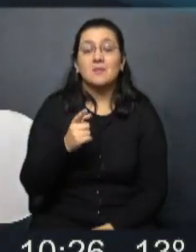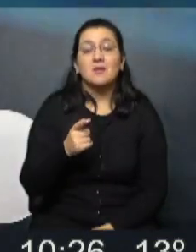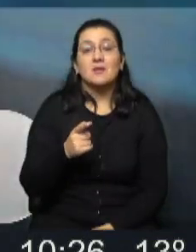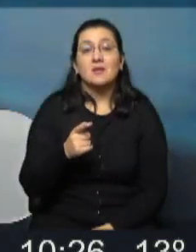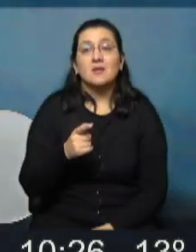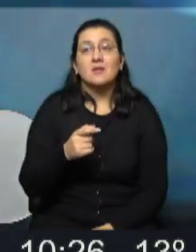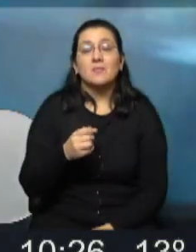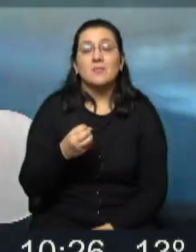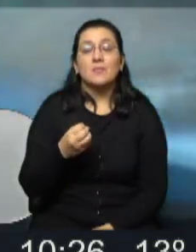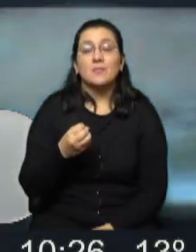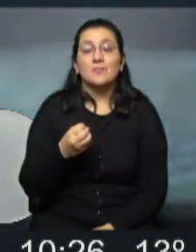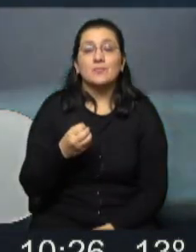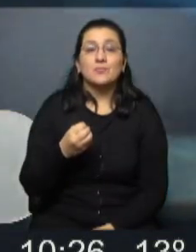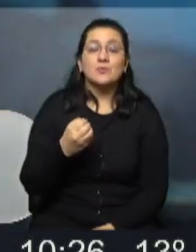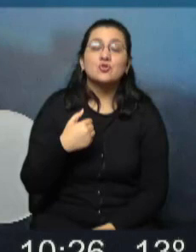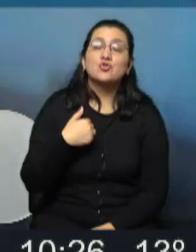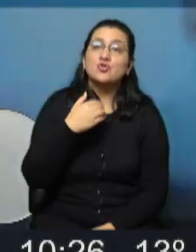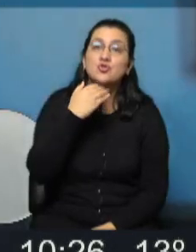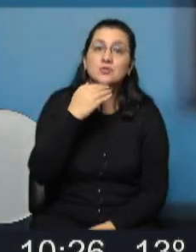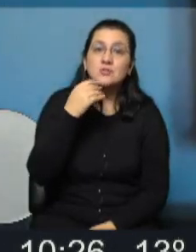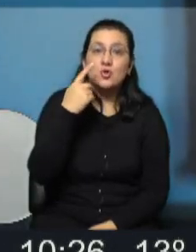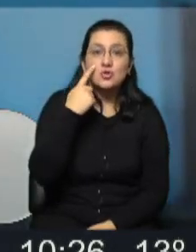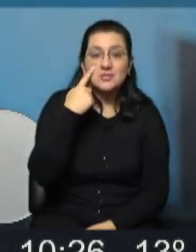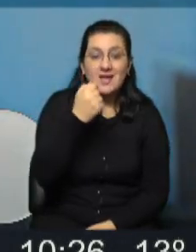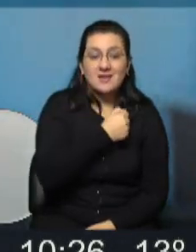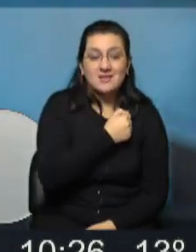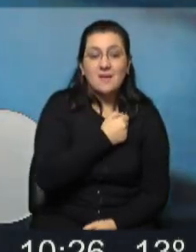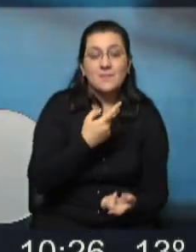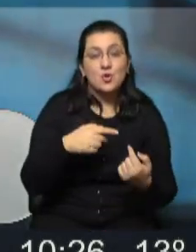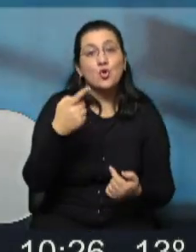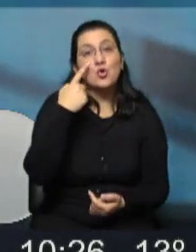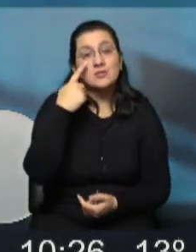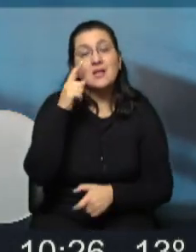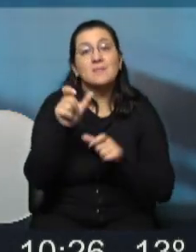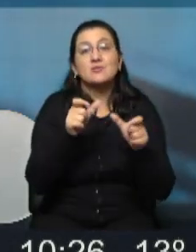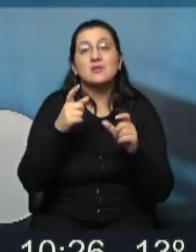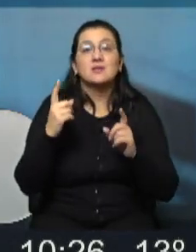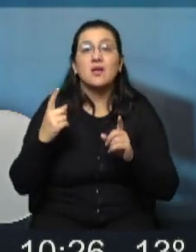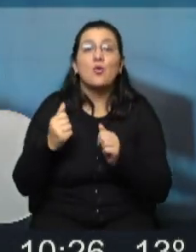también porque no sé si conocí a Artigas, pero sí conocí a la gente que iba detrás de Artigas.